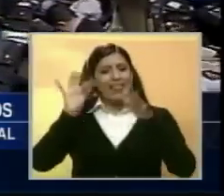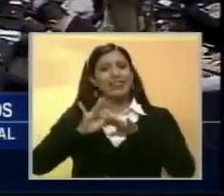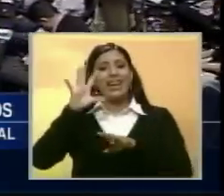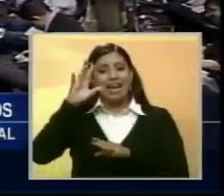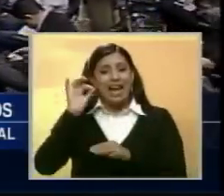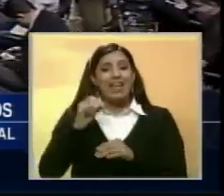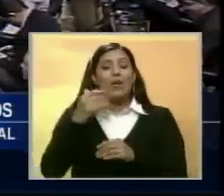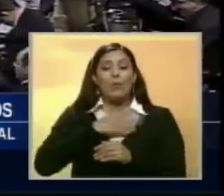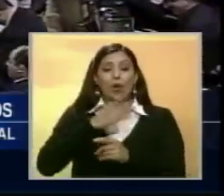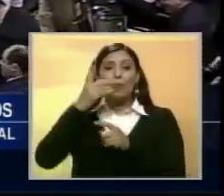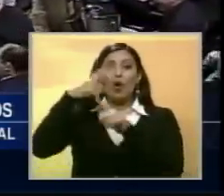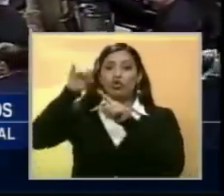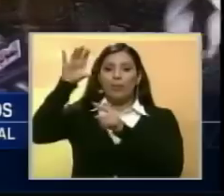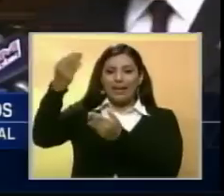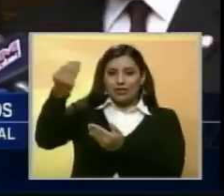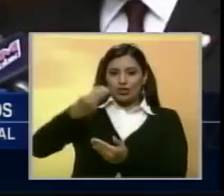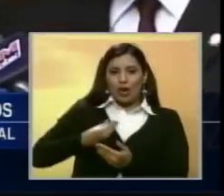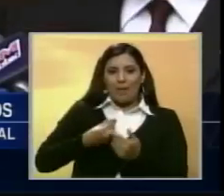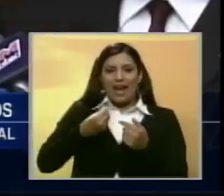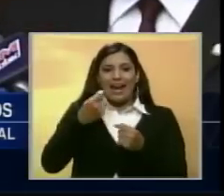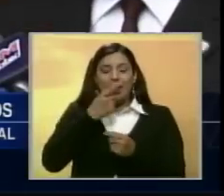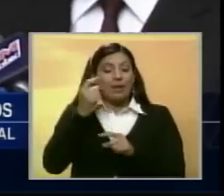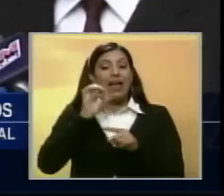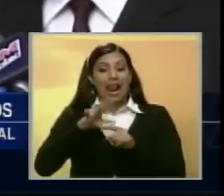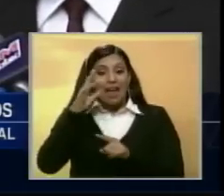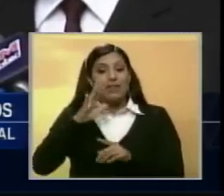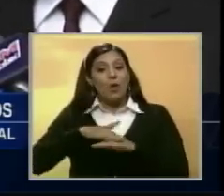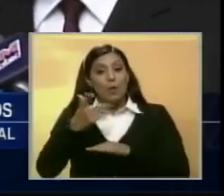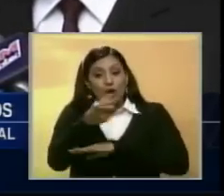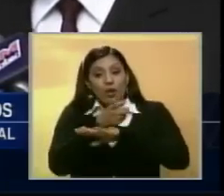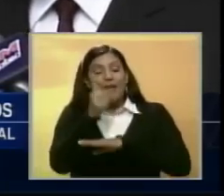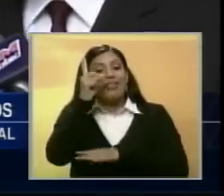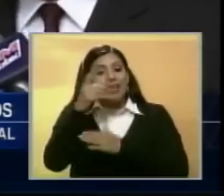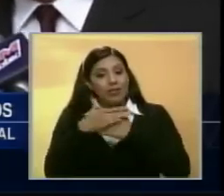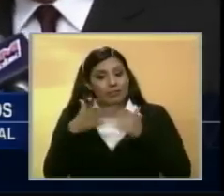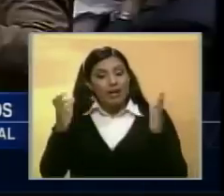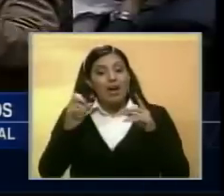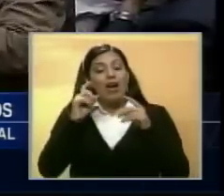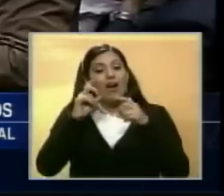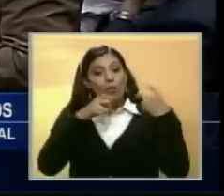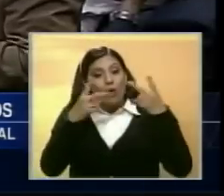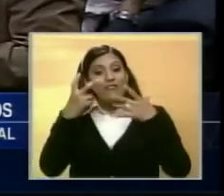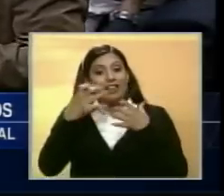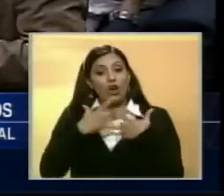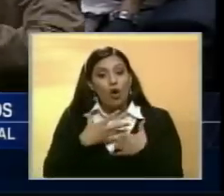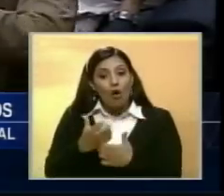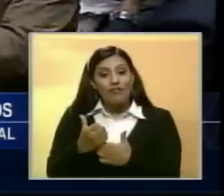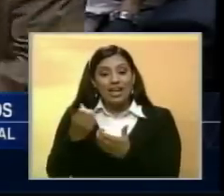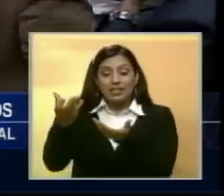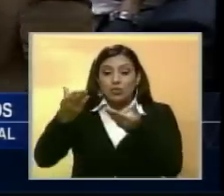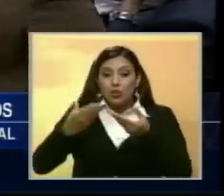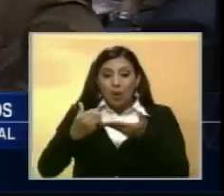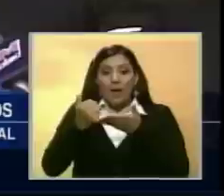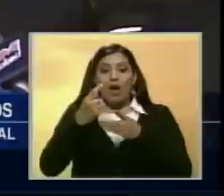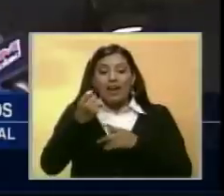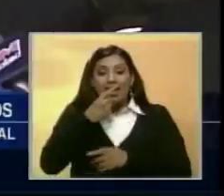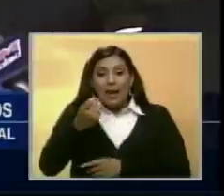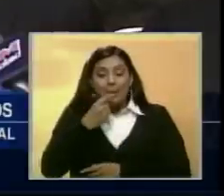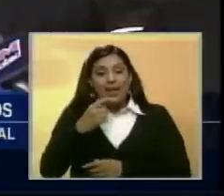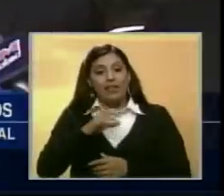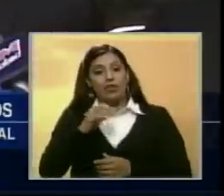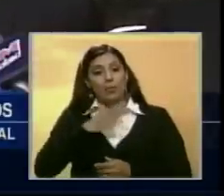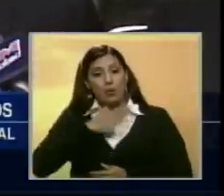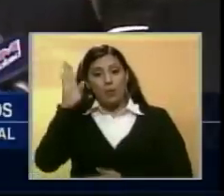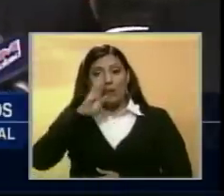de recibir medicamentos de otros países, aseverando que el gobierno debe abrir un canal confiable para recibir la ayuda de medicinas que